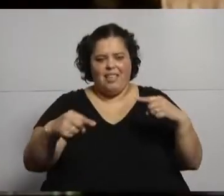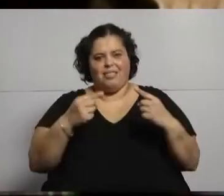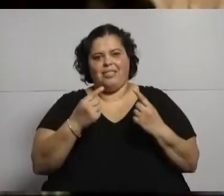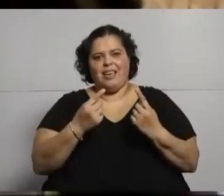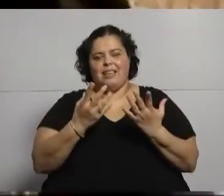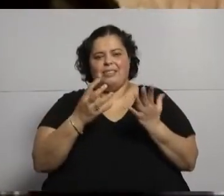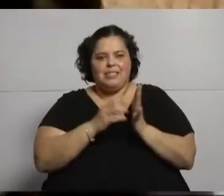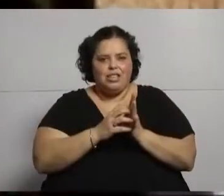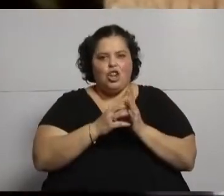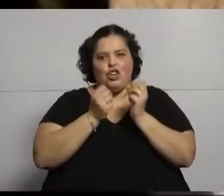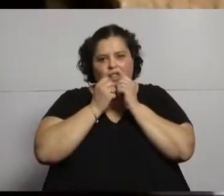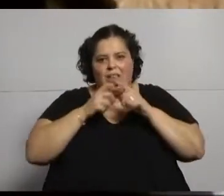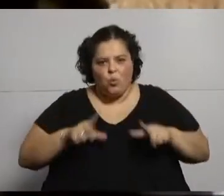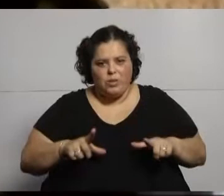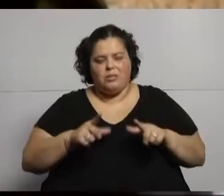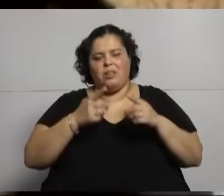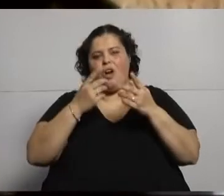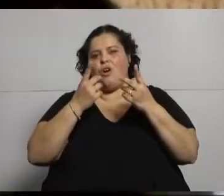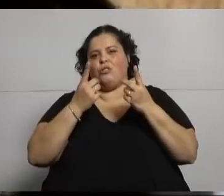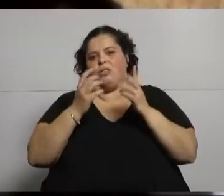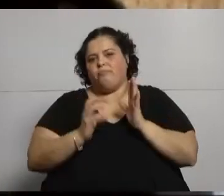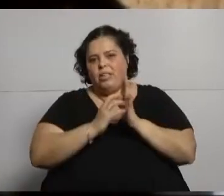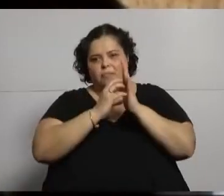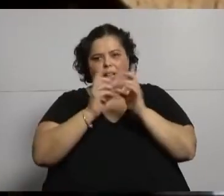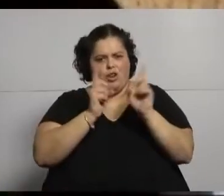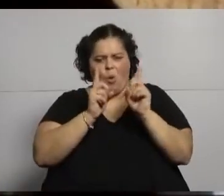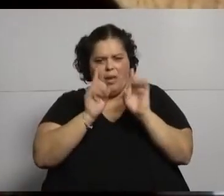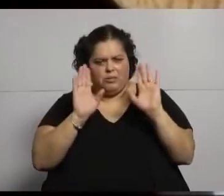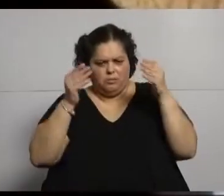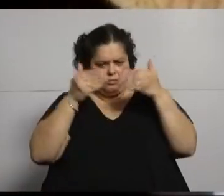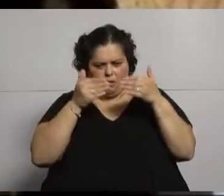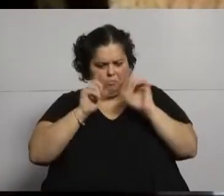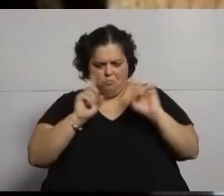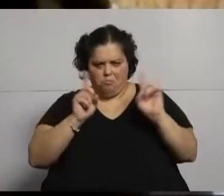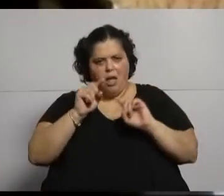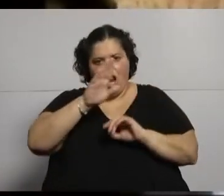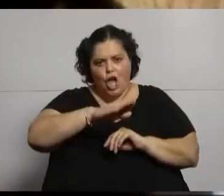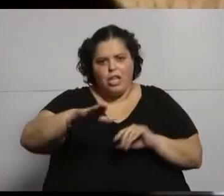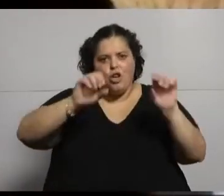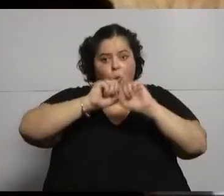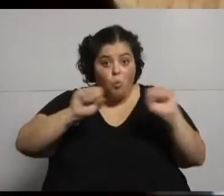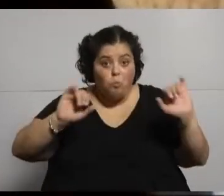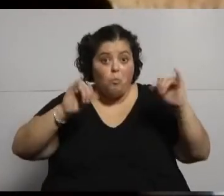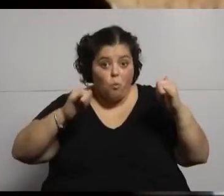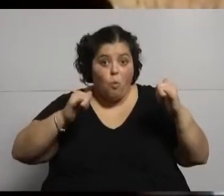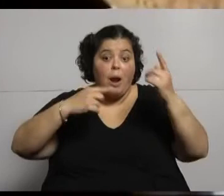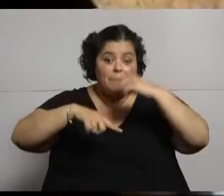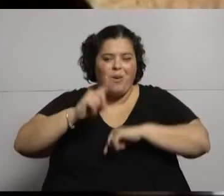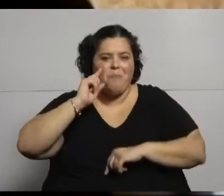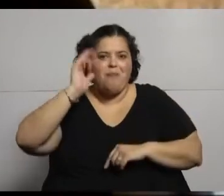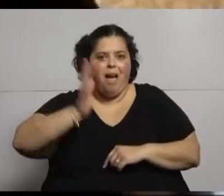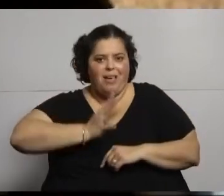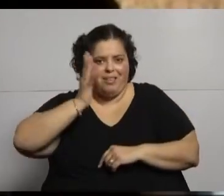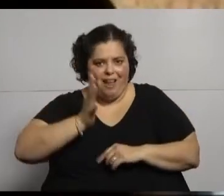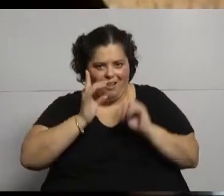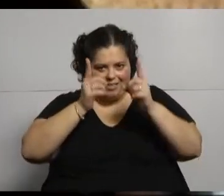que no pretenden ser algo cerrado, sino la posibilidad de que los niños mientras juegan puedan imaginar otras cosas, siempre atendiendo a la imaginación y a